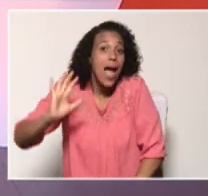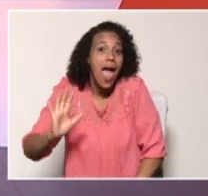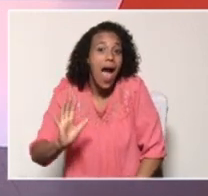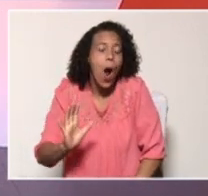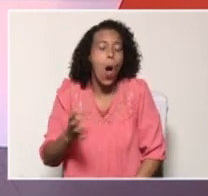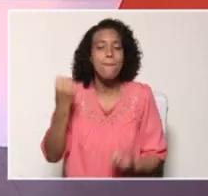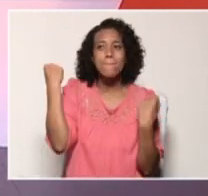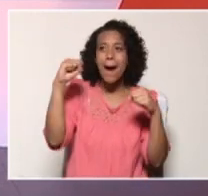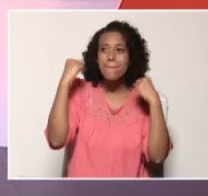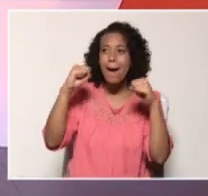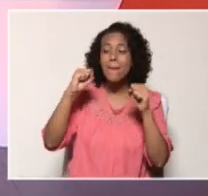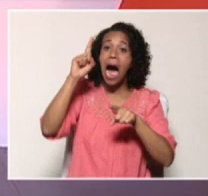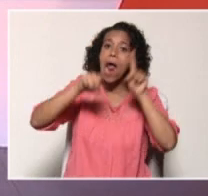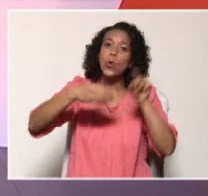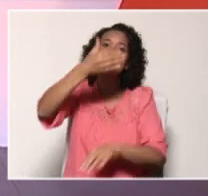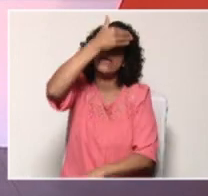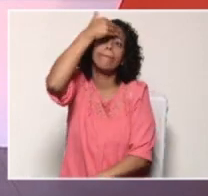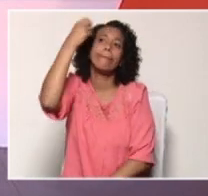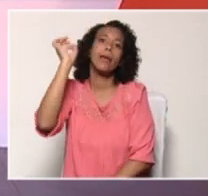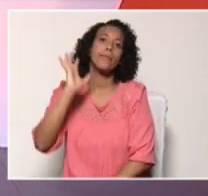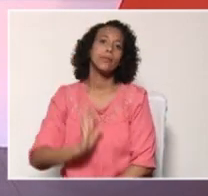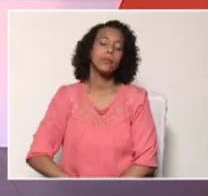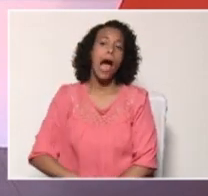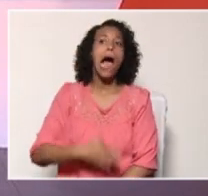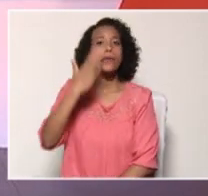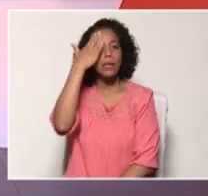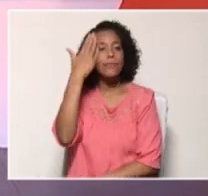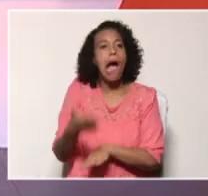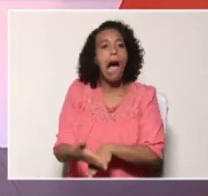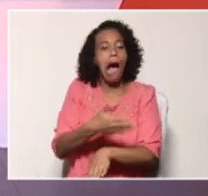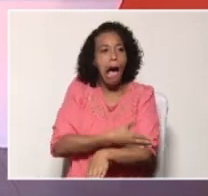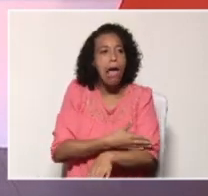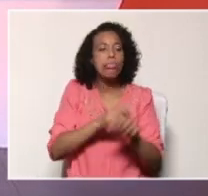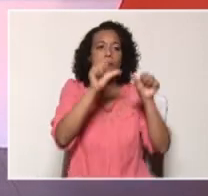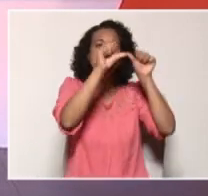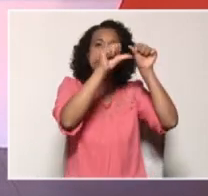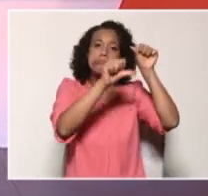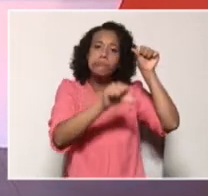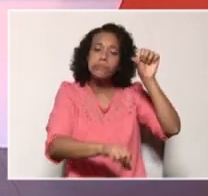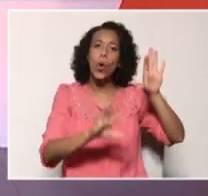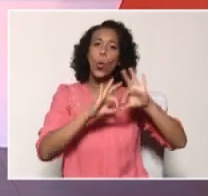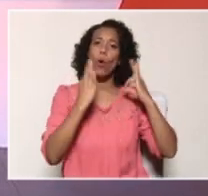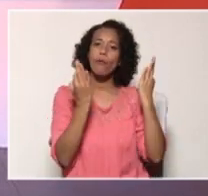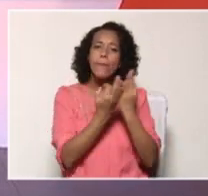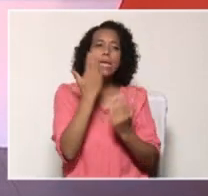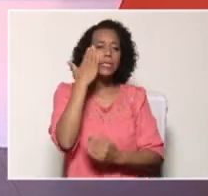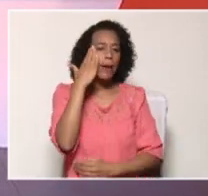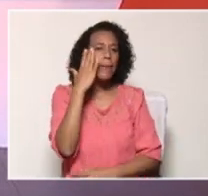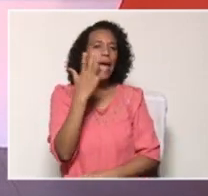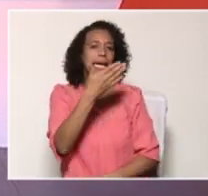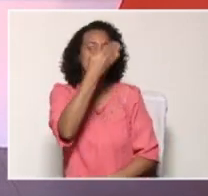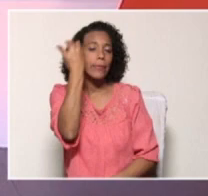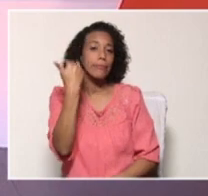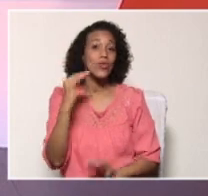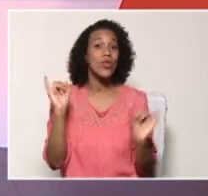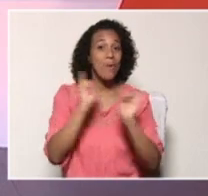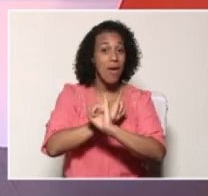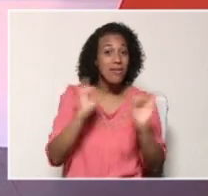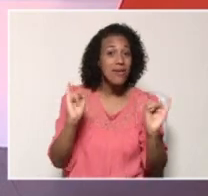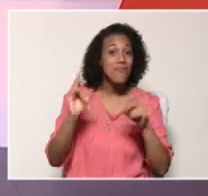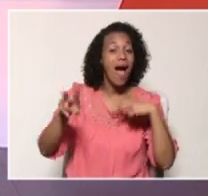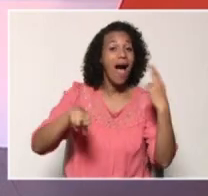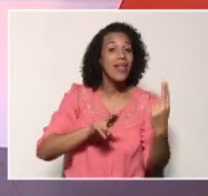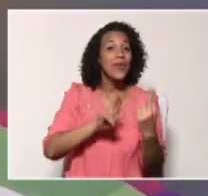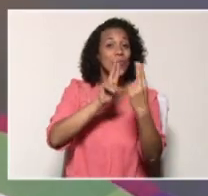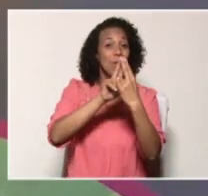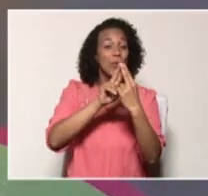lo estoy practicando, pero alguna se me pasó. Sí. Entonces ya sé que vamos a revisarlo en casa con la familia. Entonces nos despedimos. Nos despedimos. Hasta